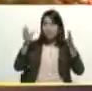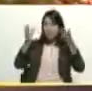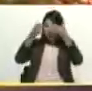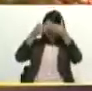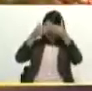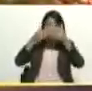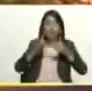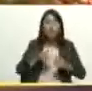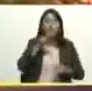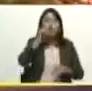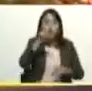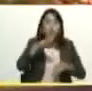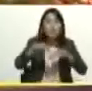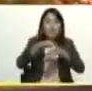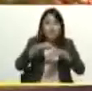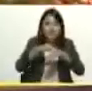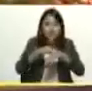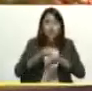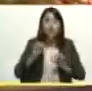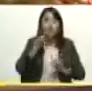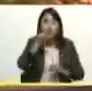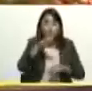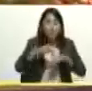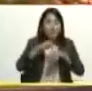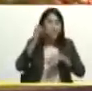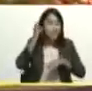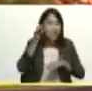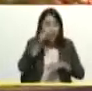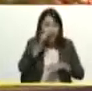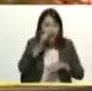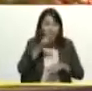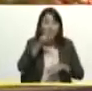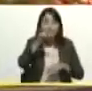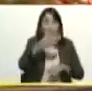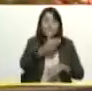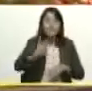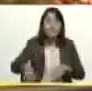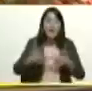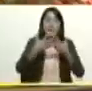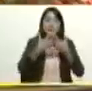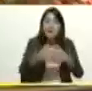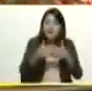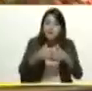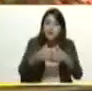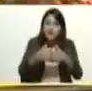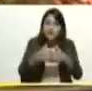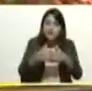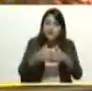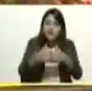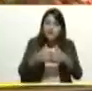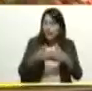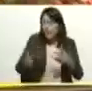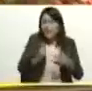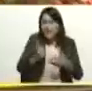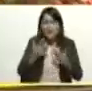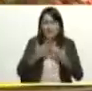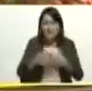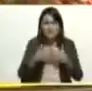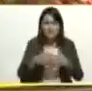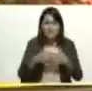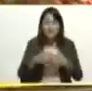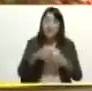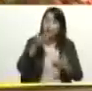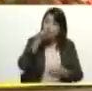Es contigo, ministro. Es contigo, ministra. Es contigo, presidente de la empresa X.